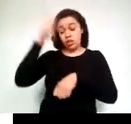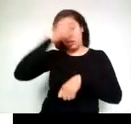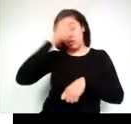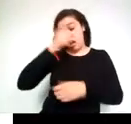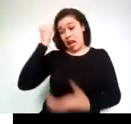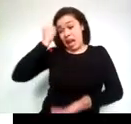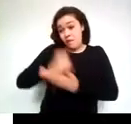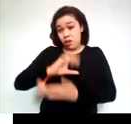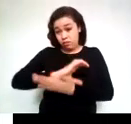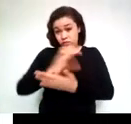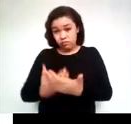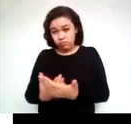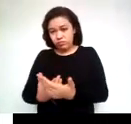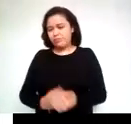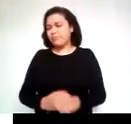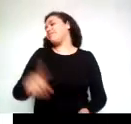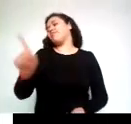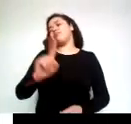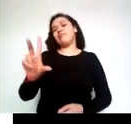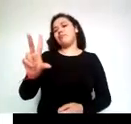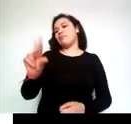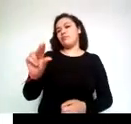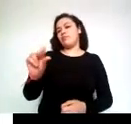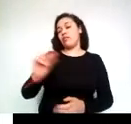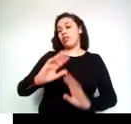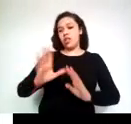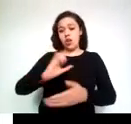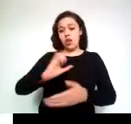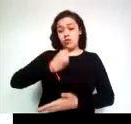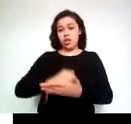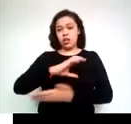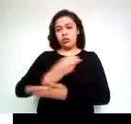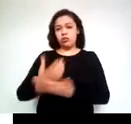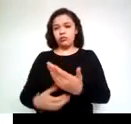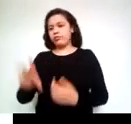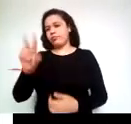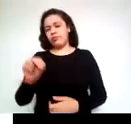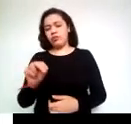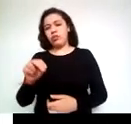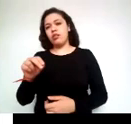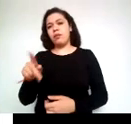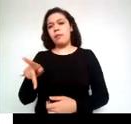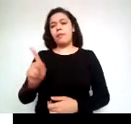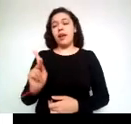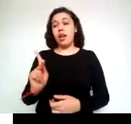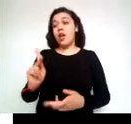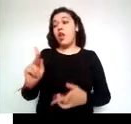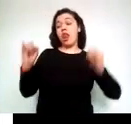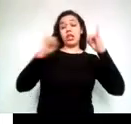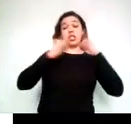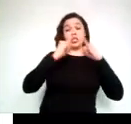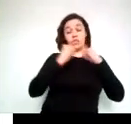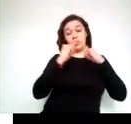lo vimos, no, no están obligados a contratarlos, pero si la institución